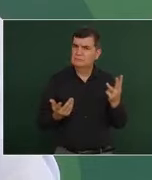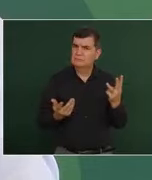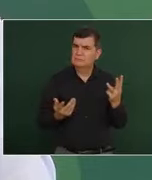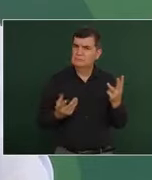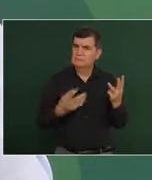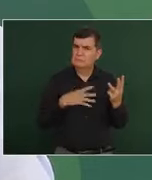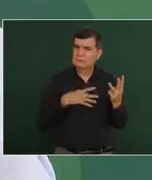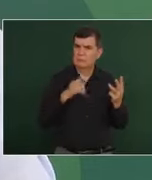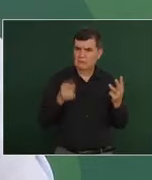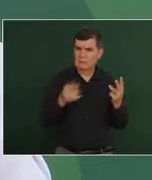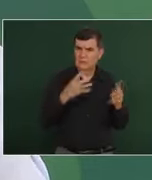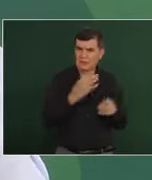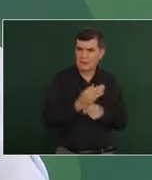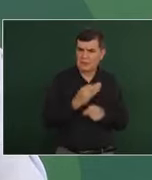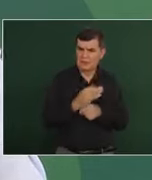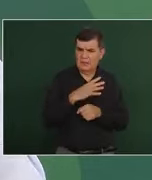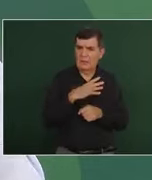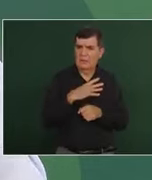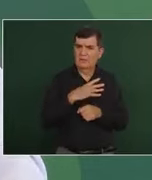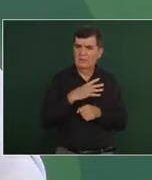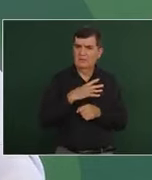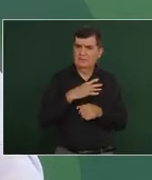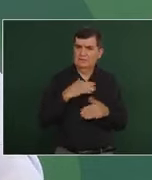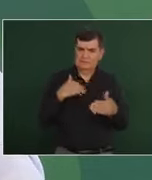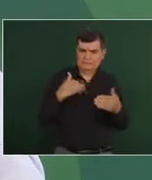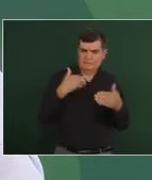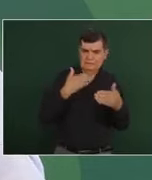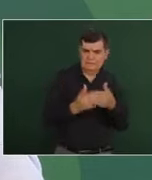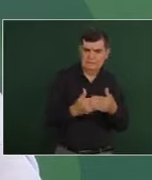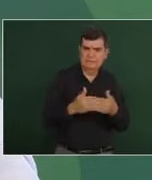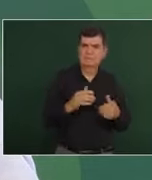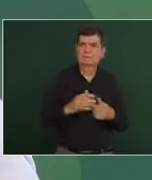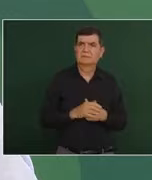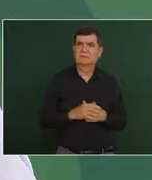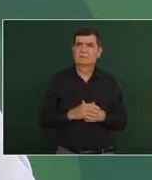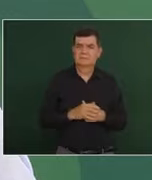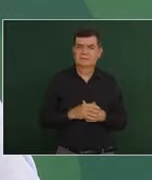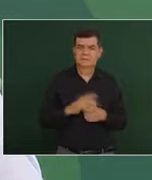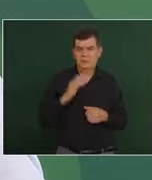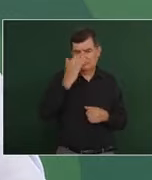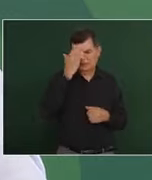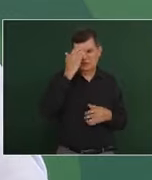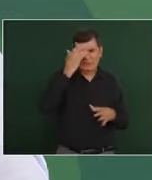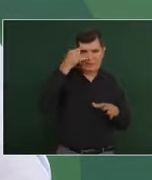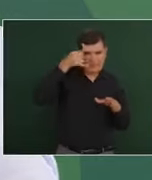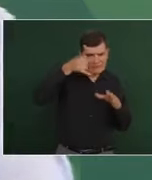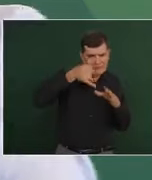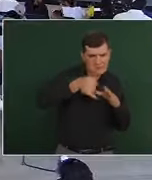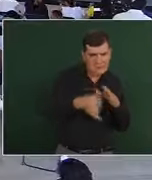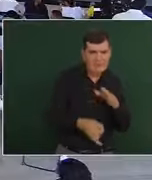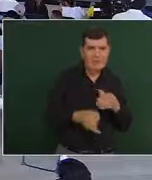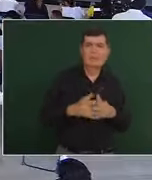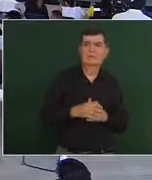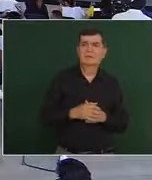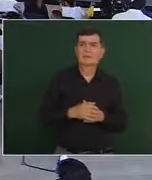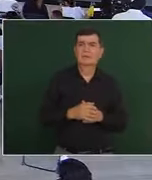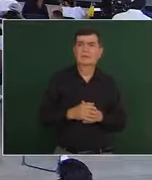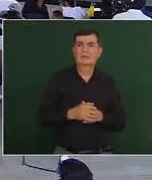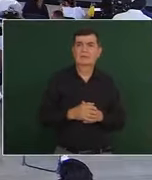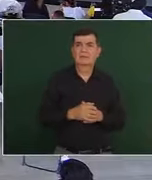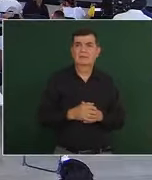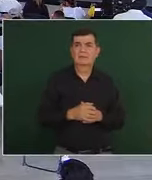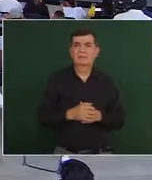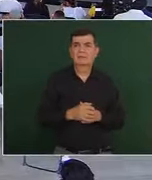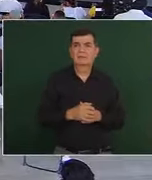Entonces, como estamos llegando a conocer el fondo de las